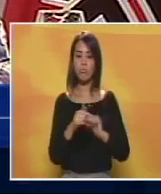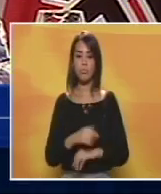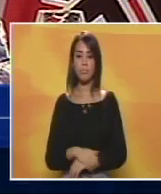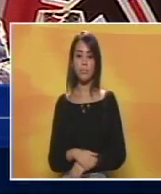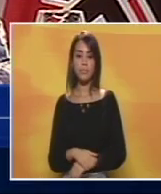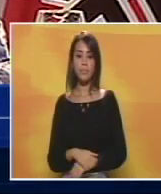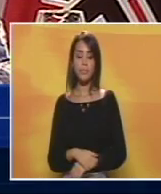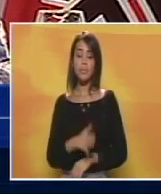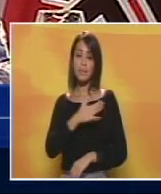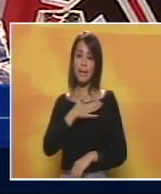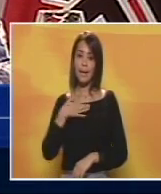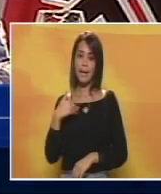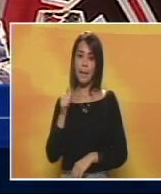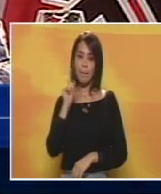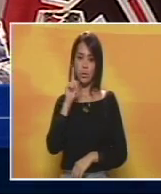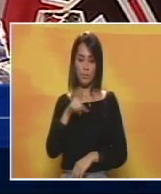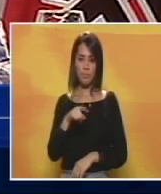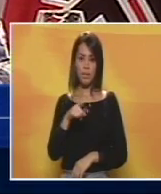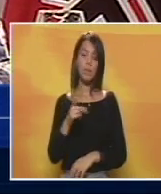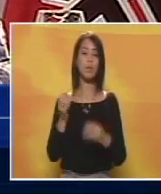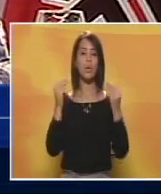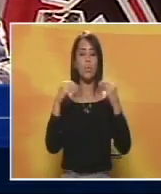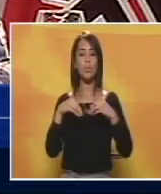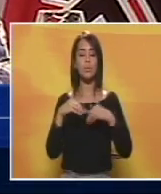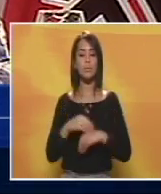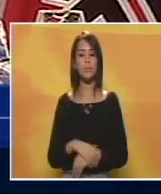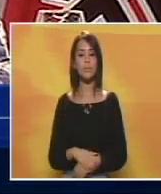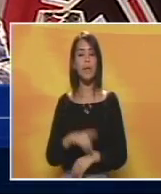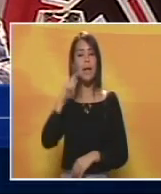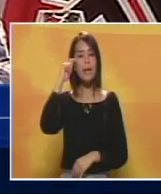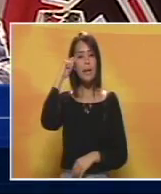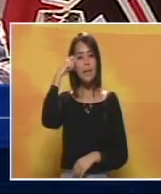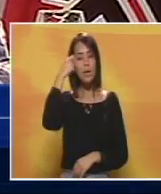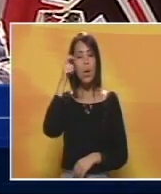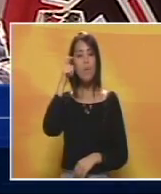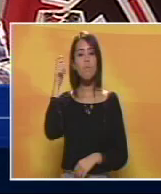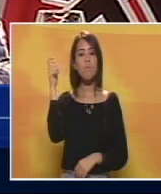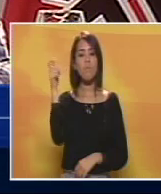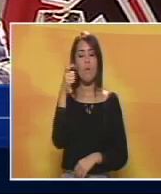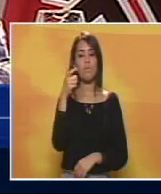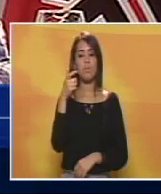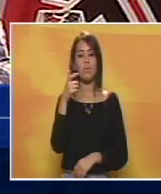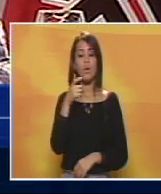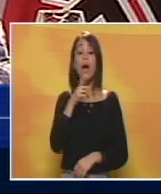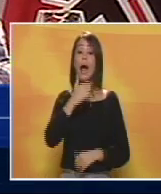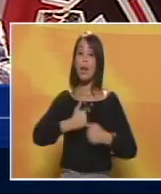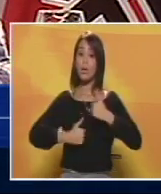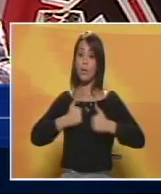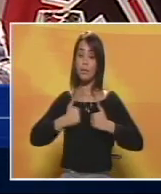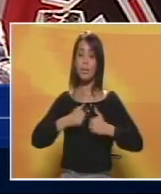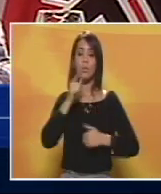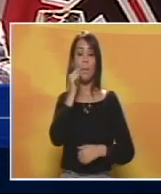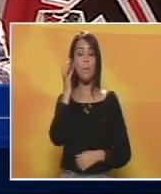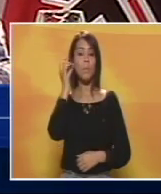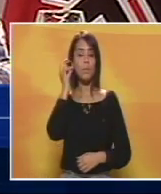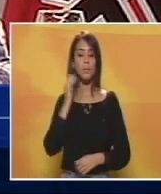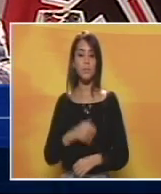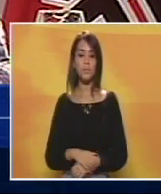Ahora, queremos también, además acordamos, recordarles a la población en general, a los candidatos, a las